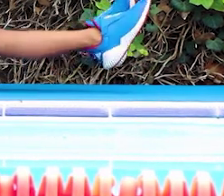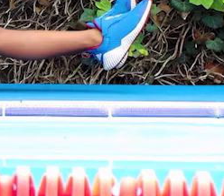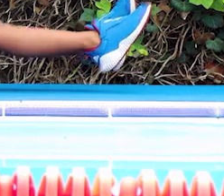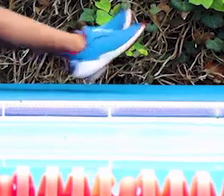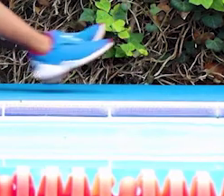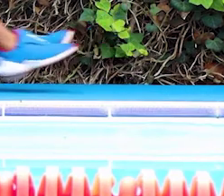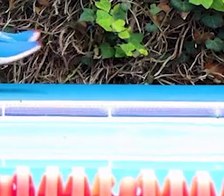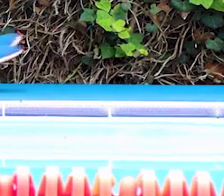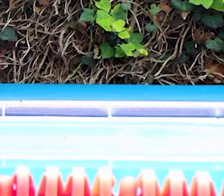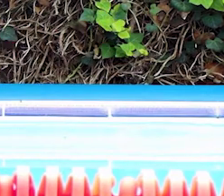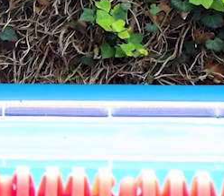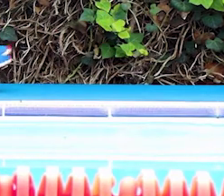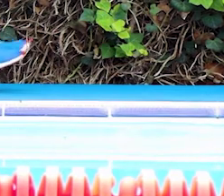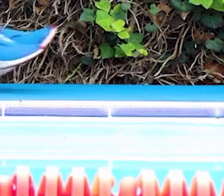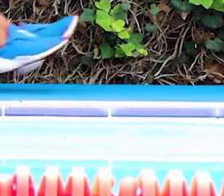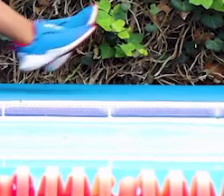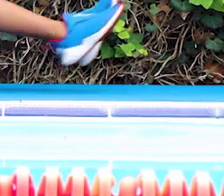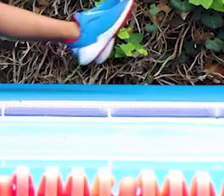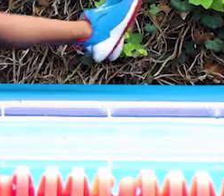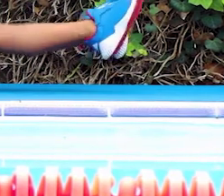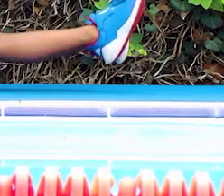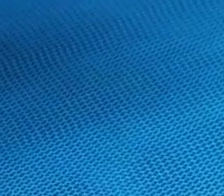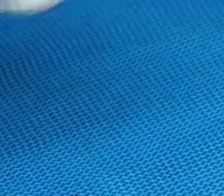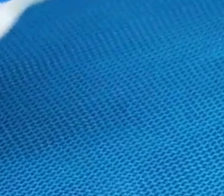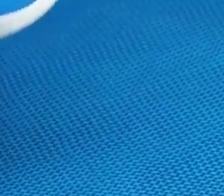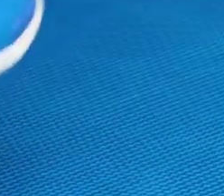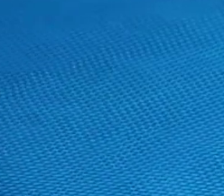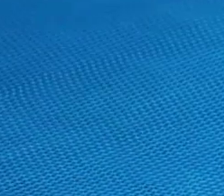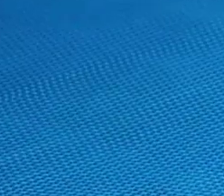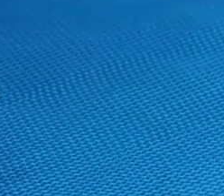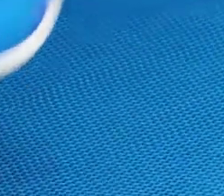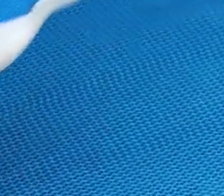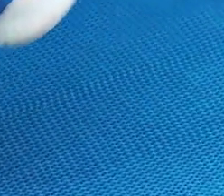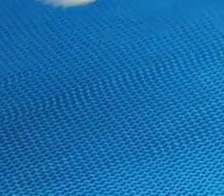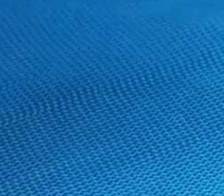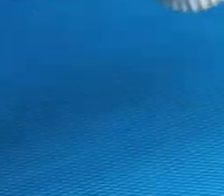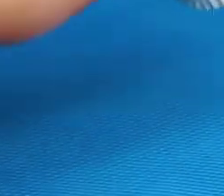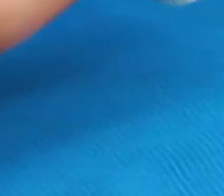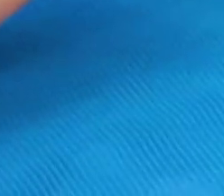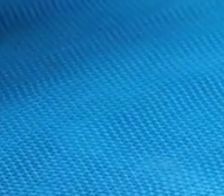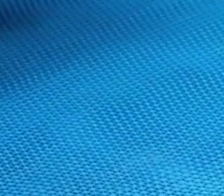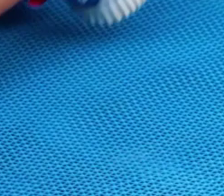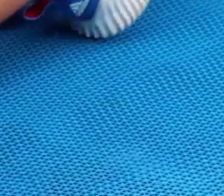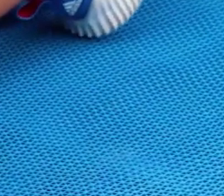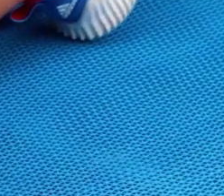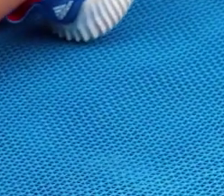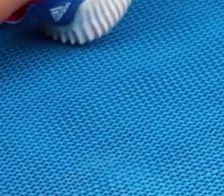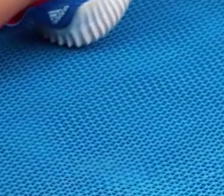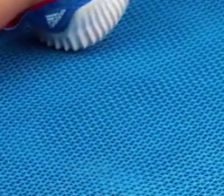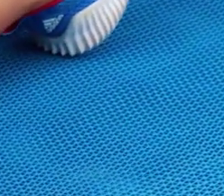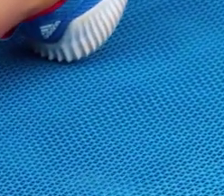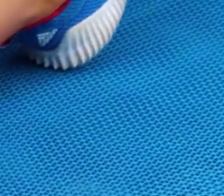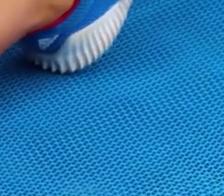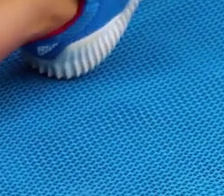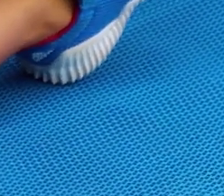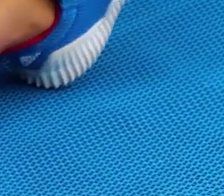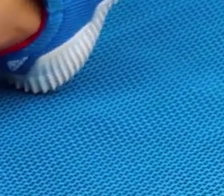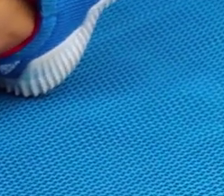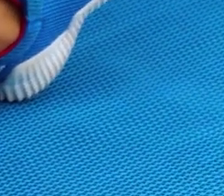1, 2, flexiona, estira bien sin que peguen los talones en el suelo. Alto.